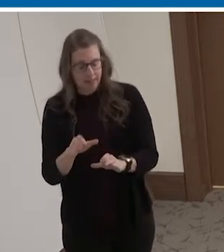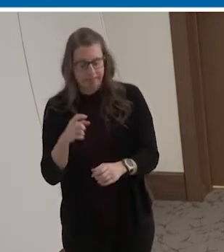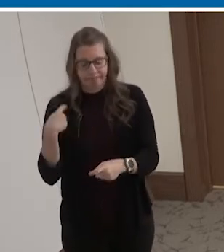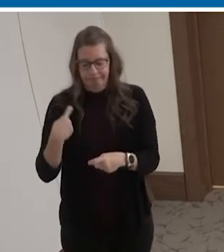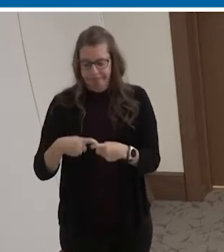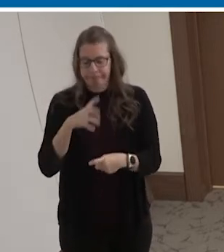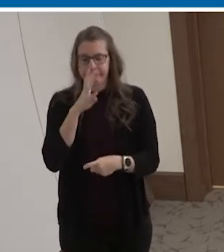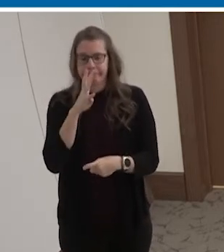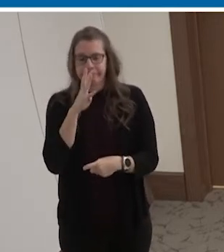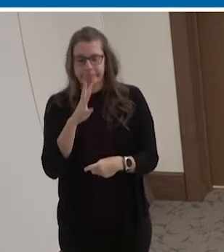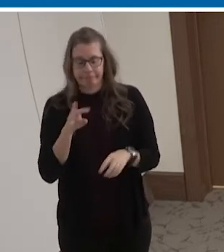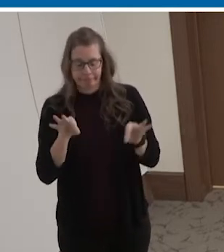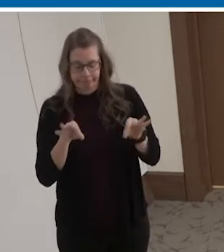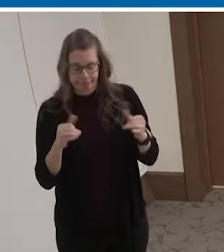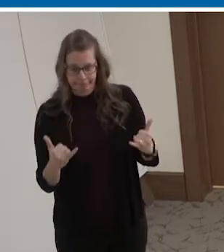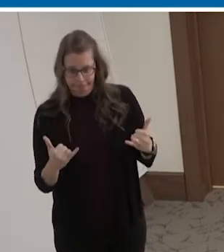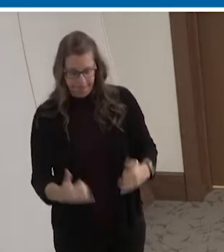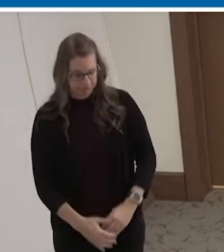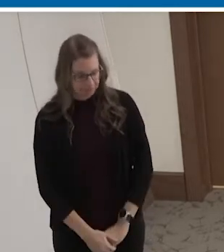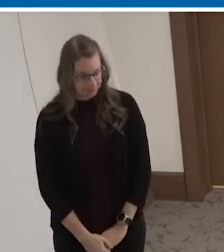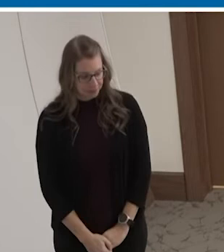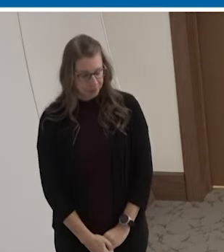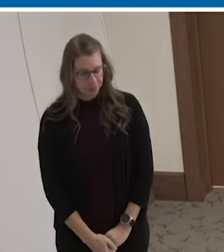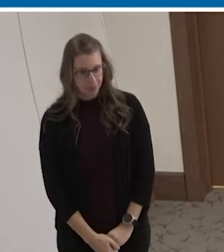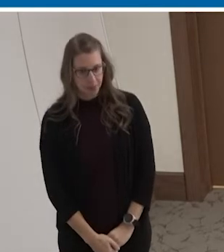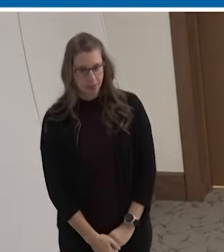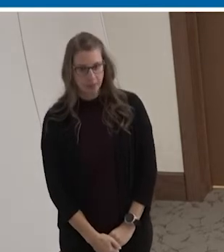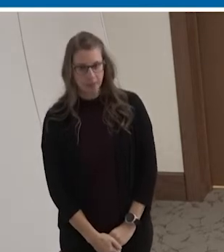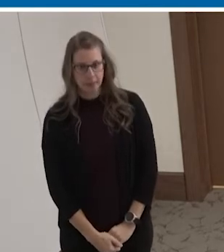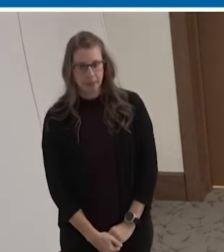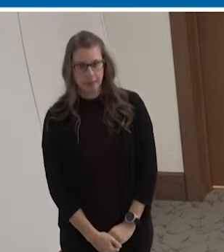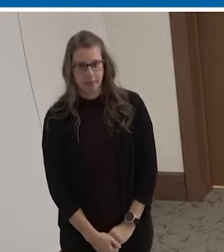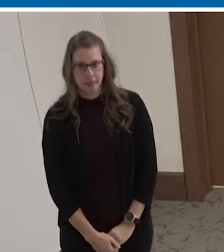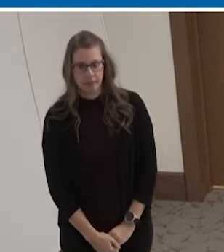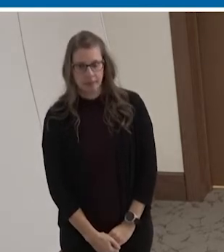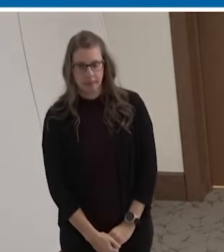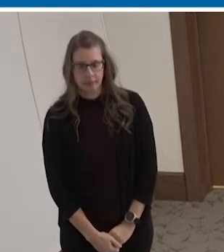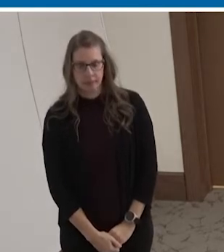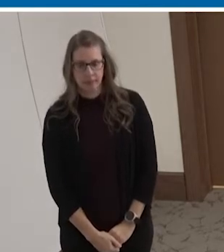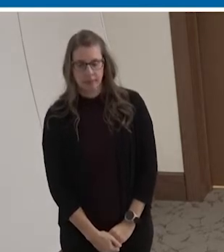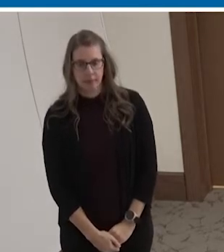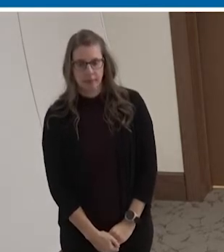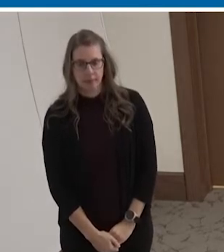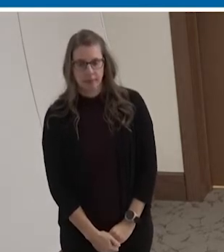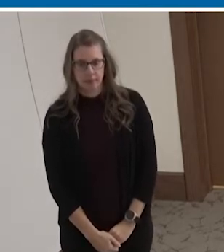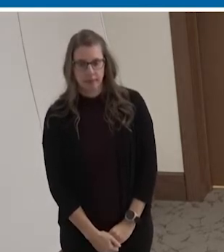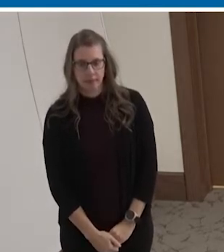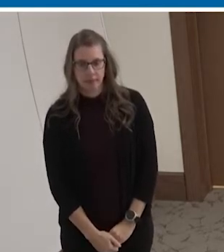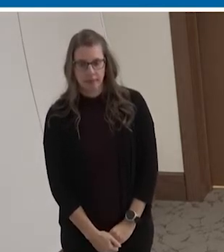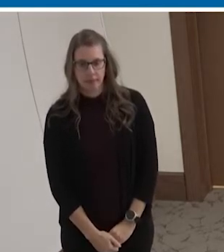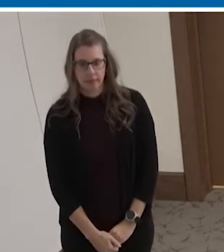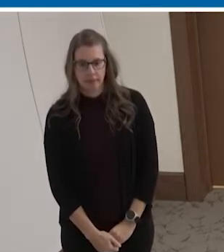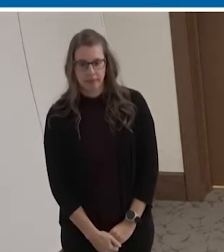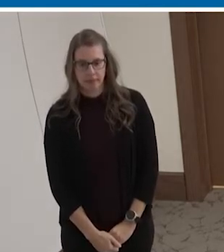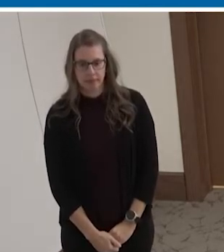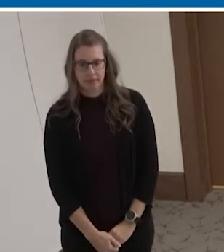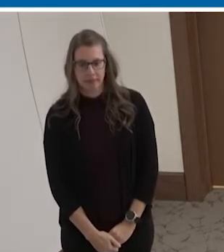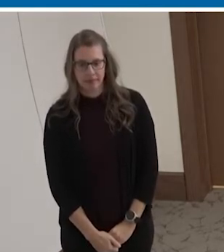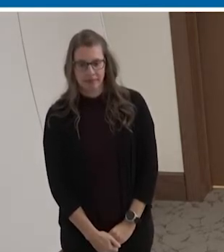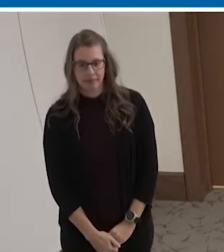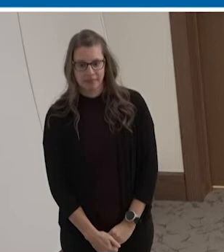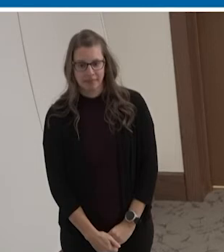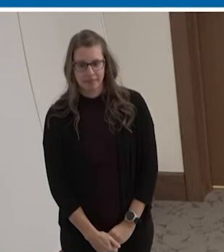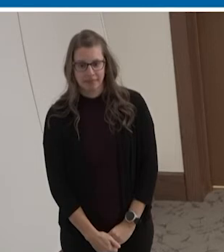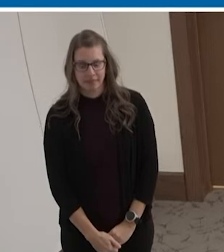quieren volver a la normalidad. Y el hacer estos tests permite a los niños el poder realizar otras actividades